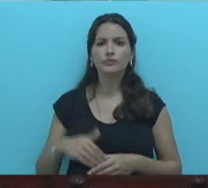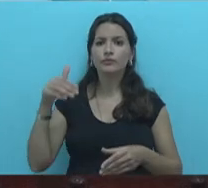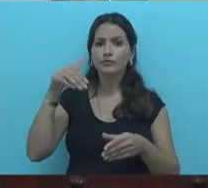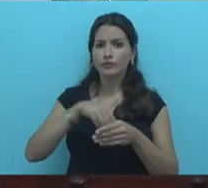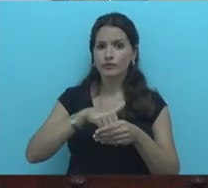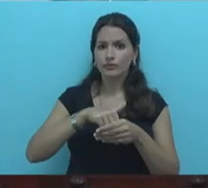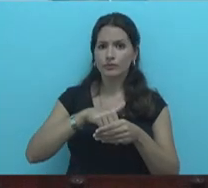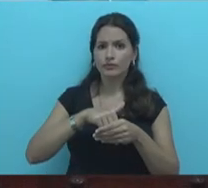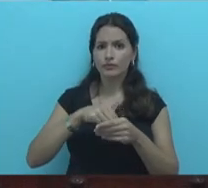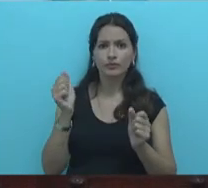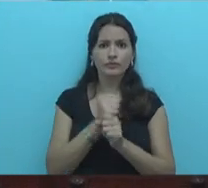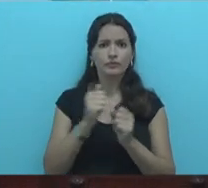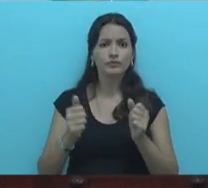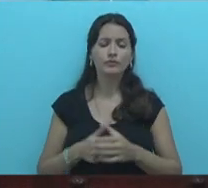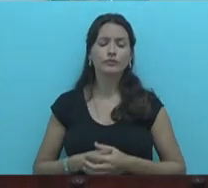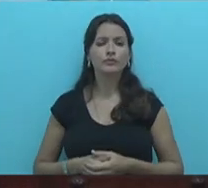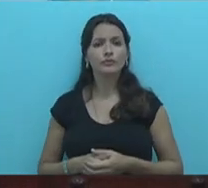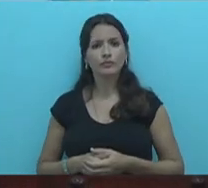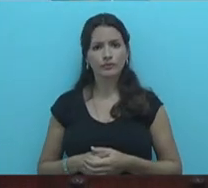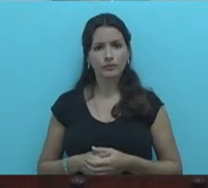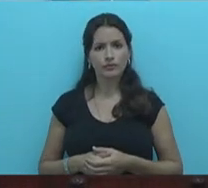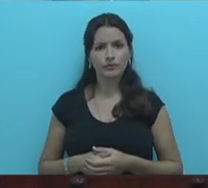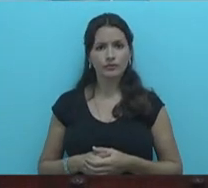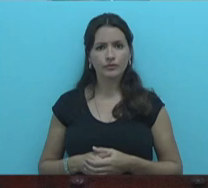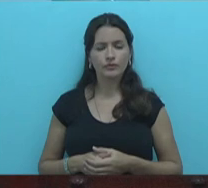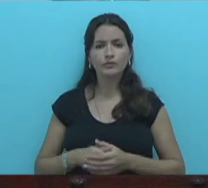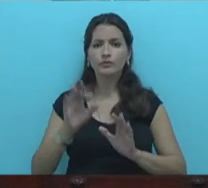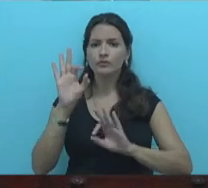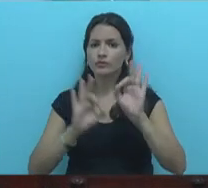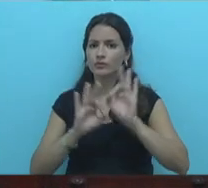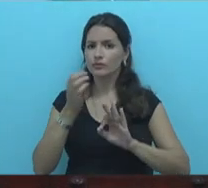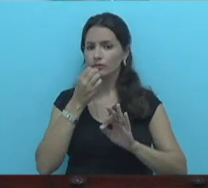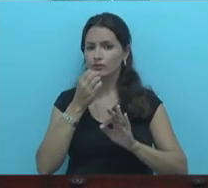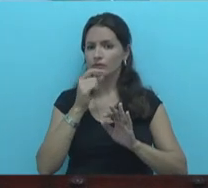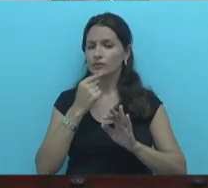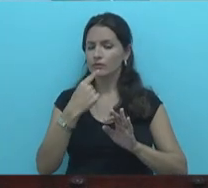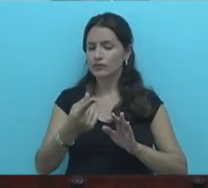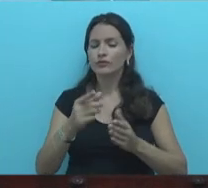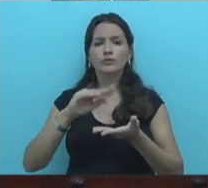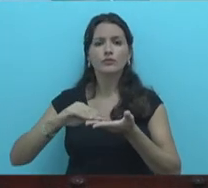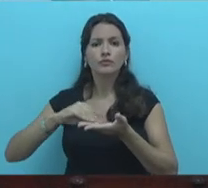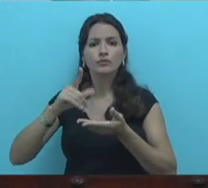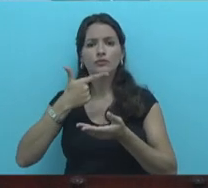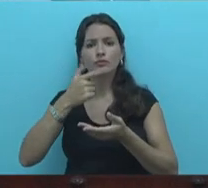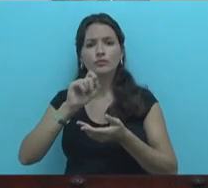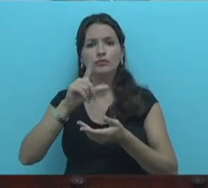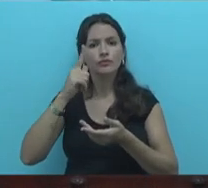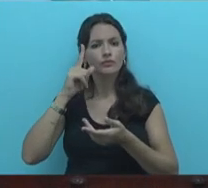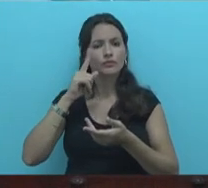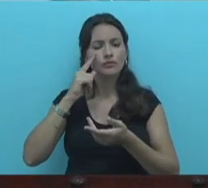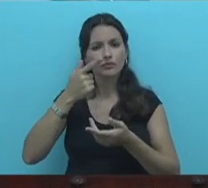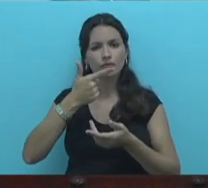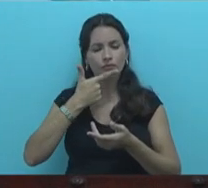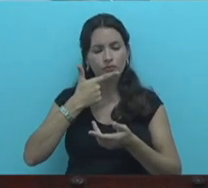votación el proyecto. Aprobado. Proyecto de resolución del diputado Miguel Solís, por el cual la Cámara de